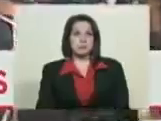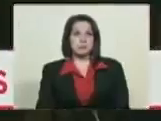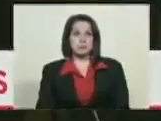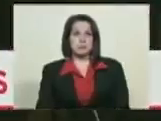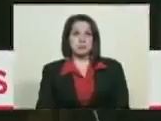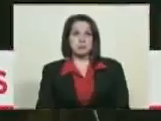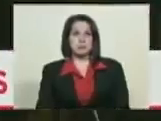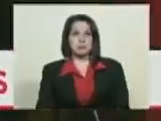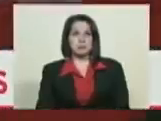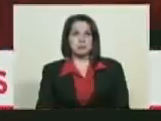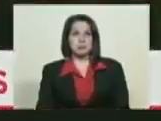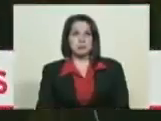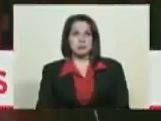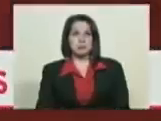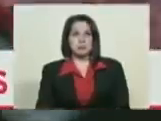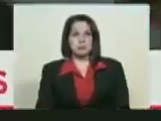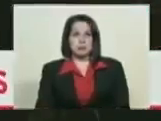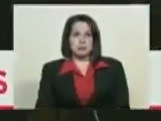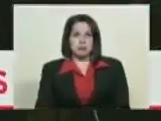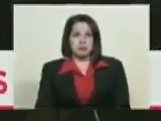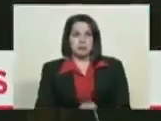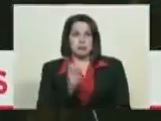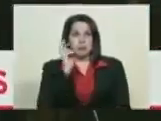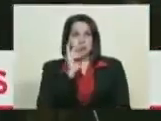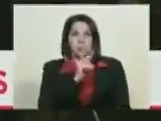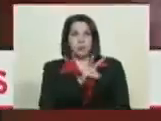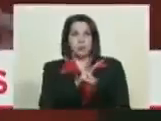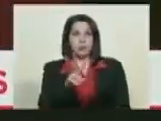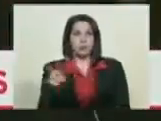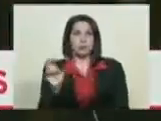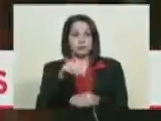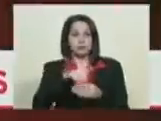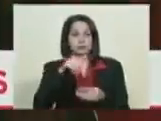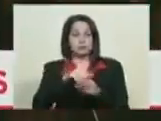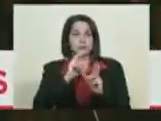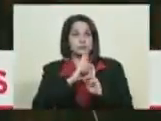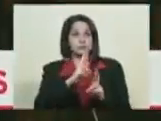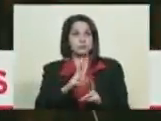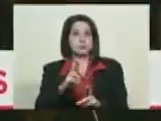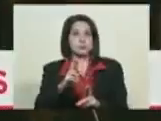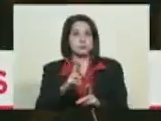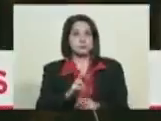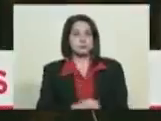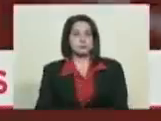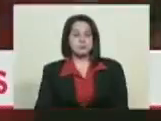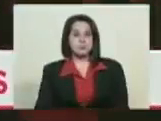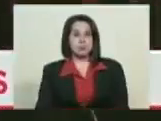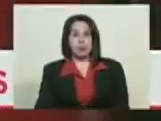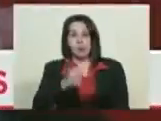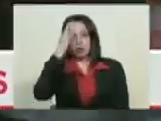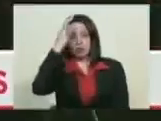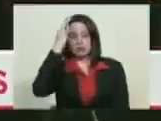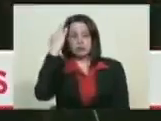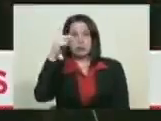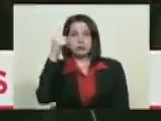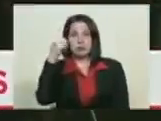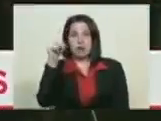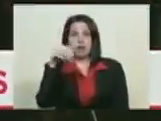Compañeros, miren los resultados electorales. El Consejo Nacional